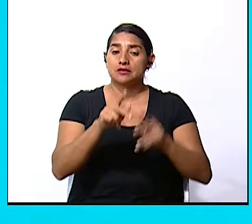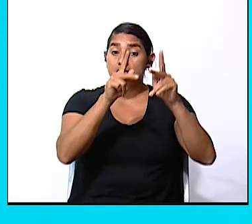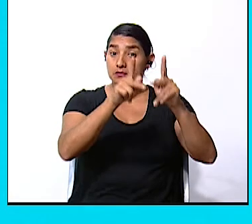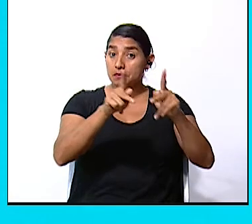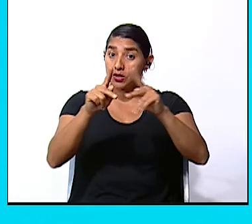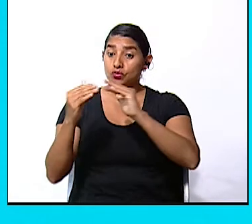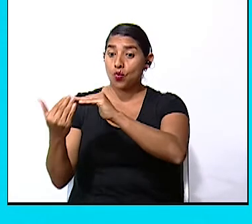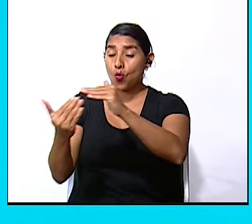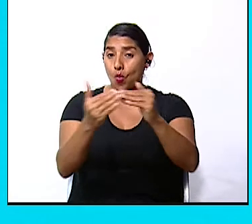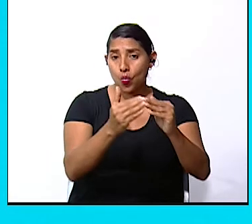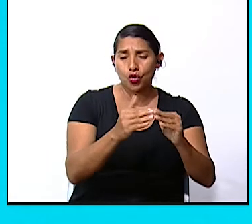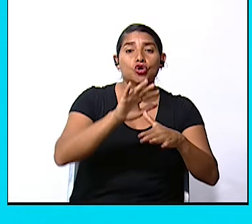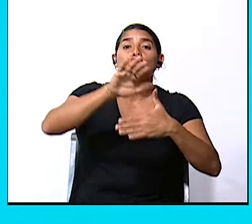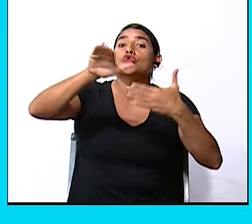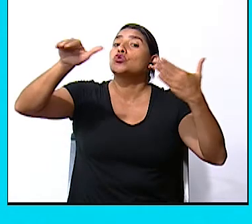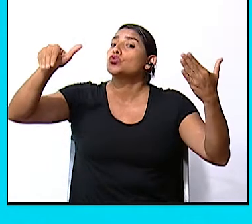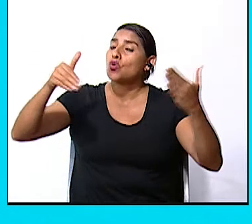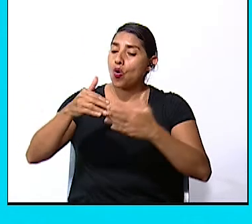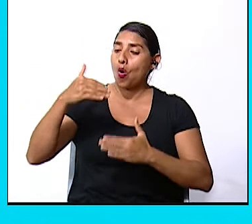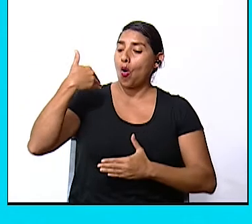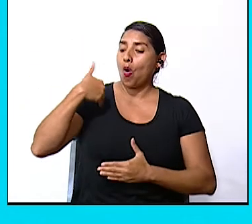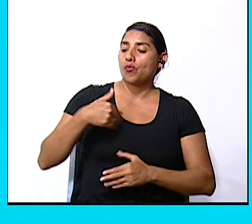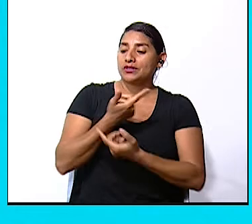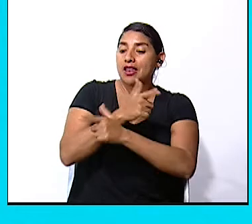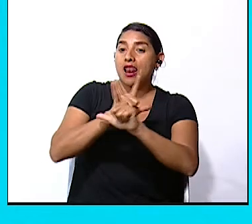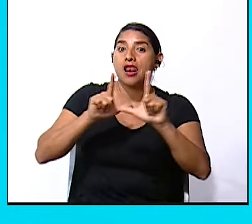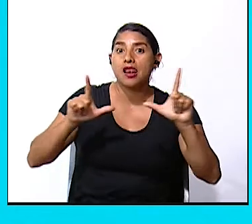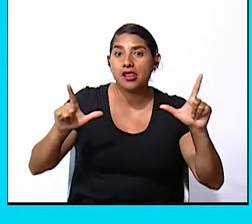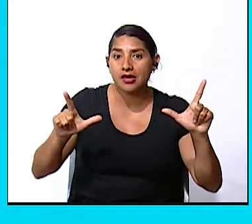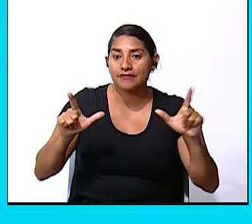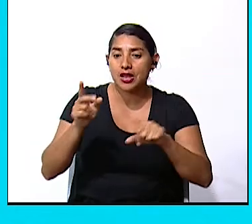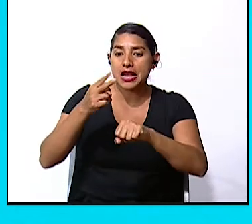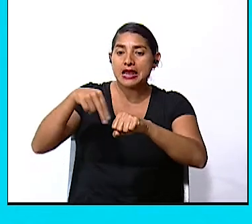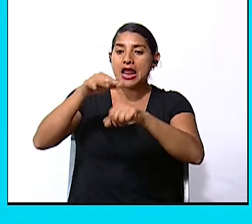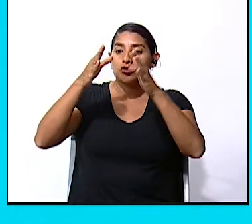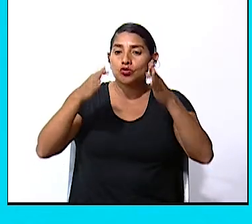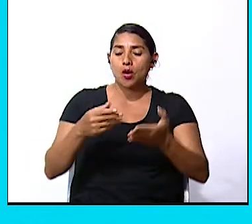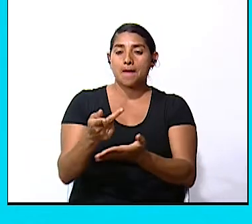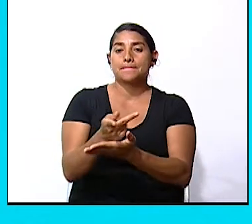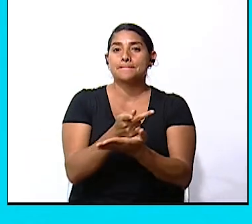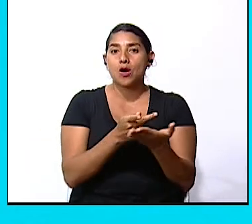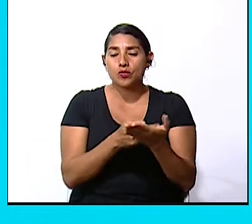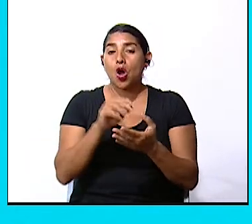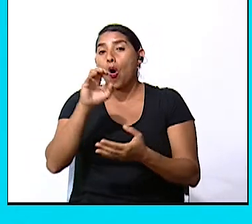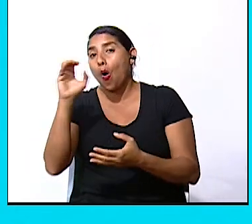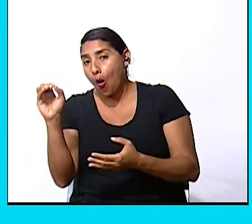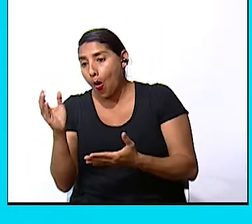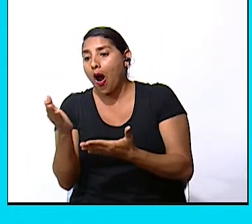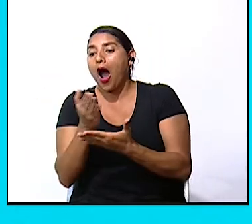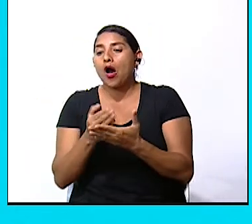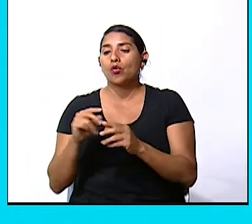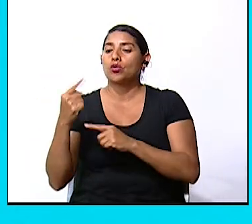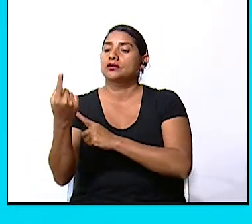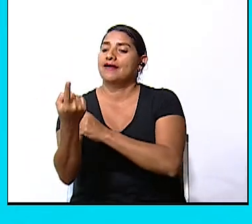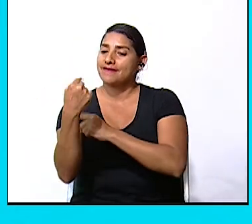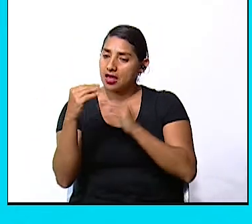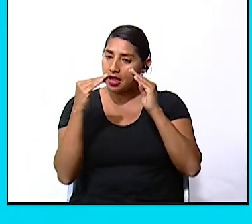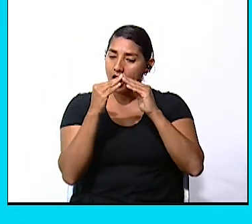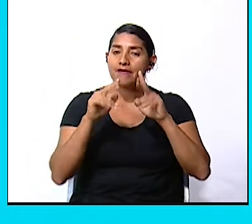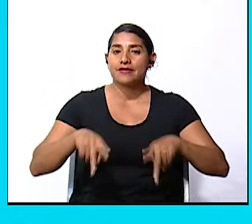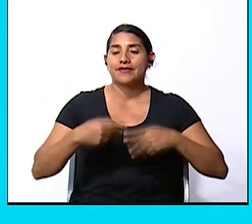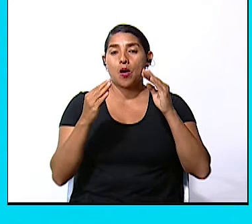ciudadanía la ejercen todos los hombres libres, naturales de la provincia o avecindados en ella